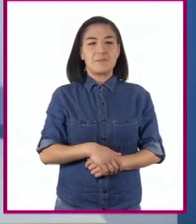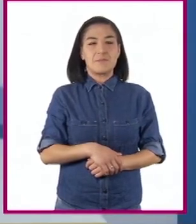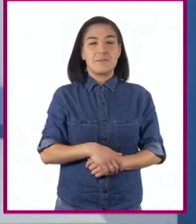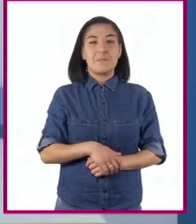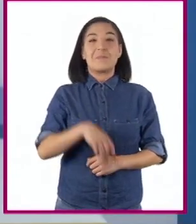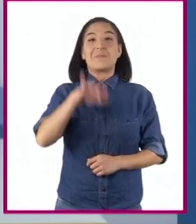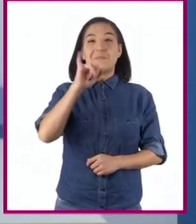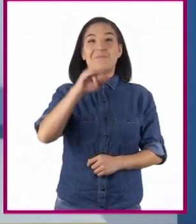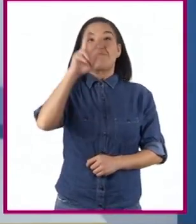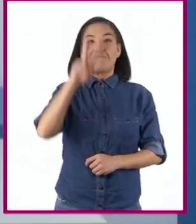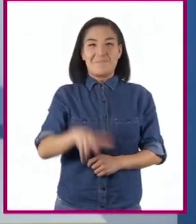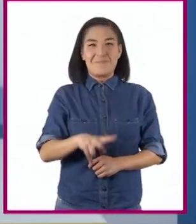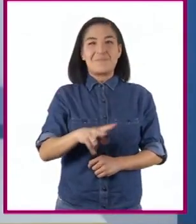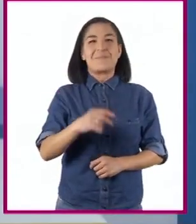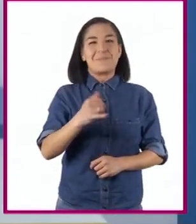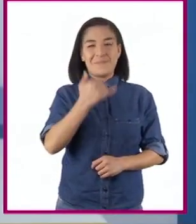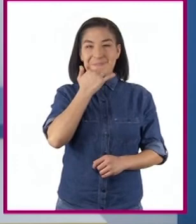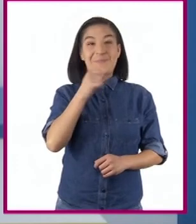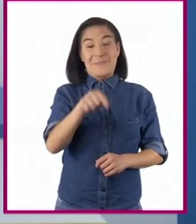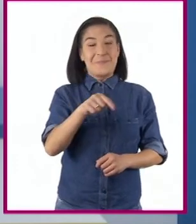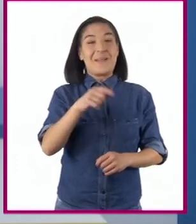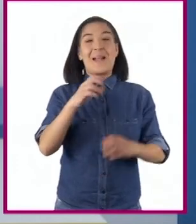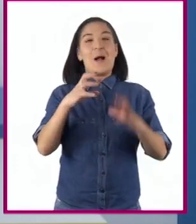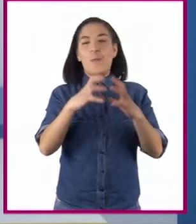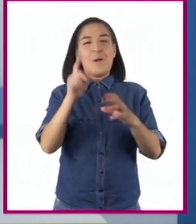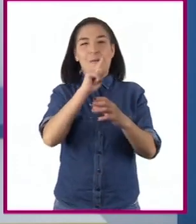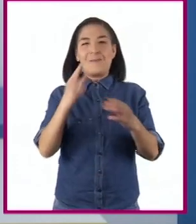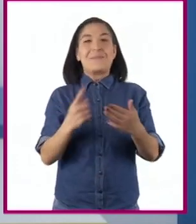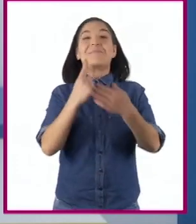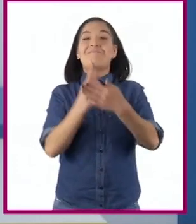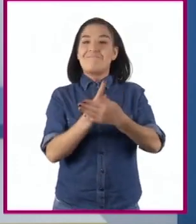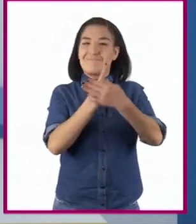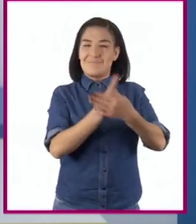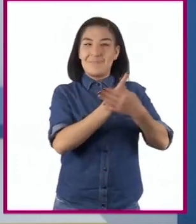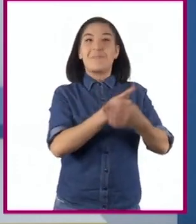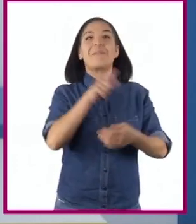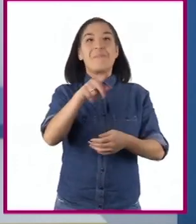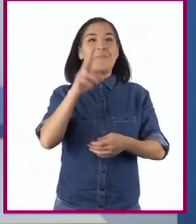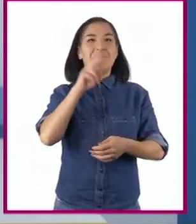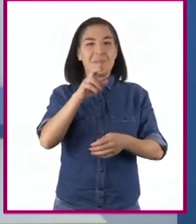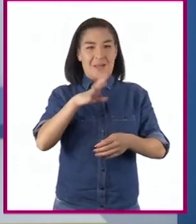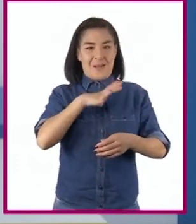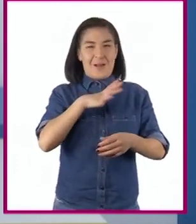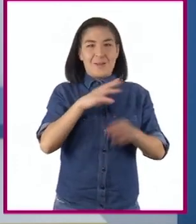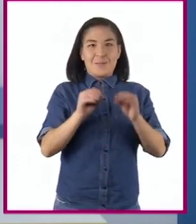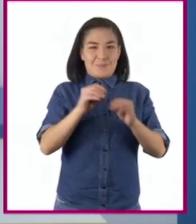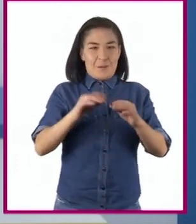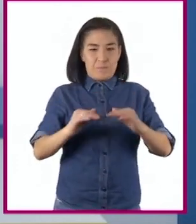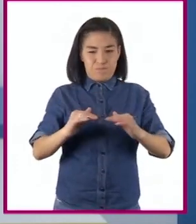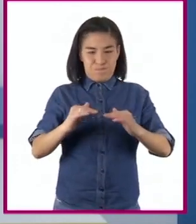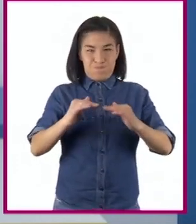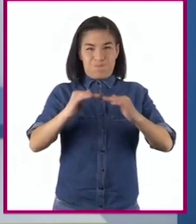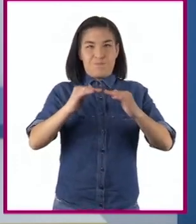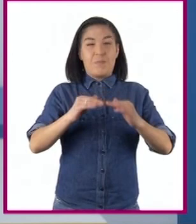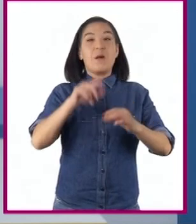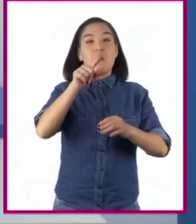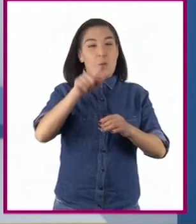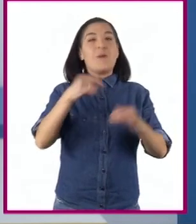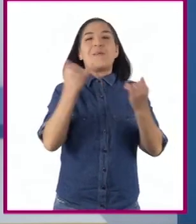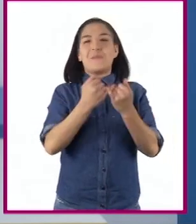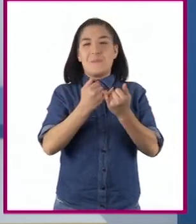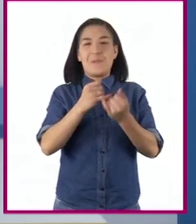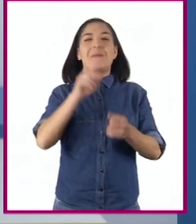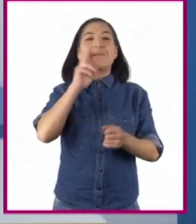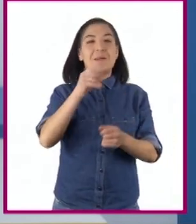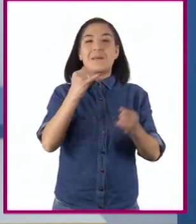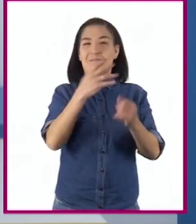En verdad la botella, mi submarino subió. Eso está divertido, maestra. Ahora, deja escapar lentamente el